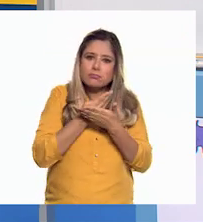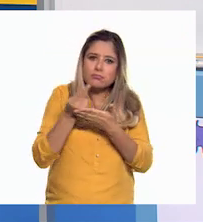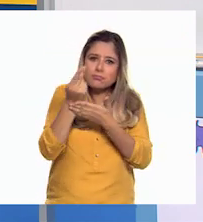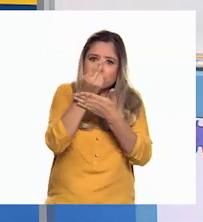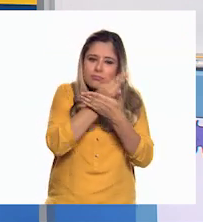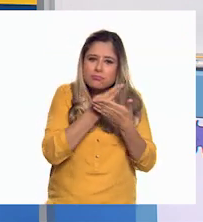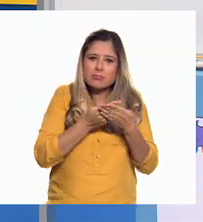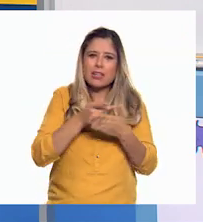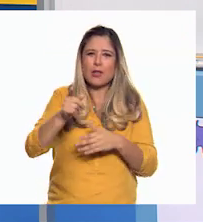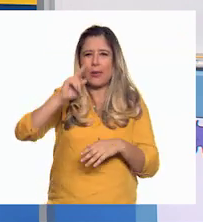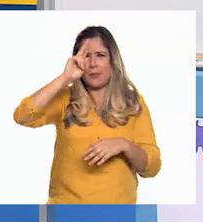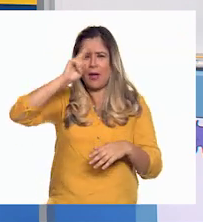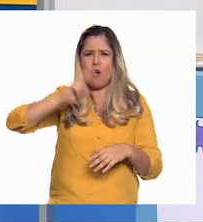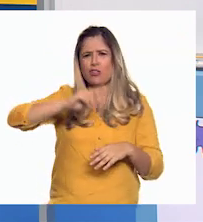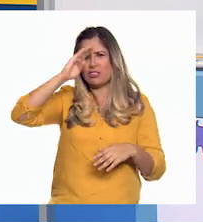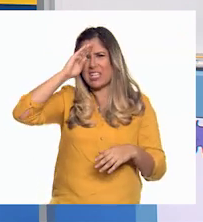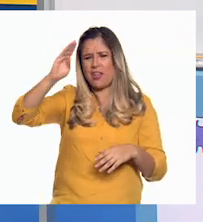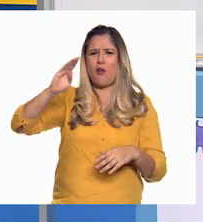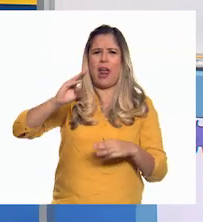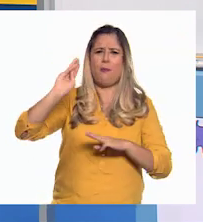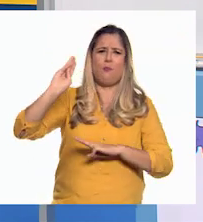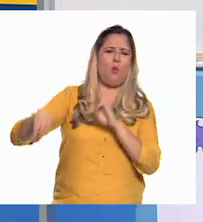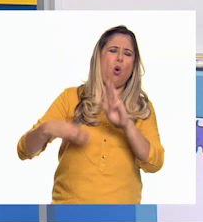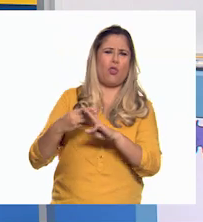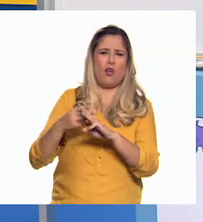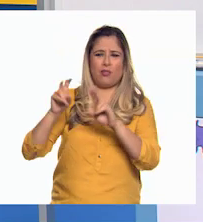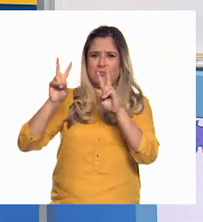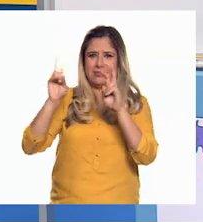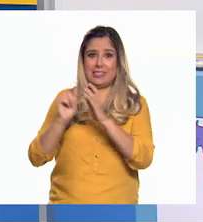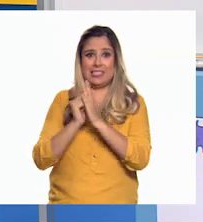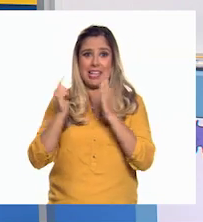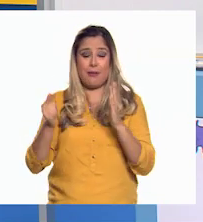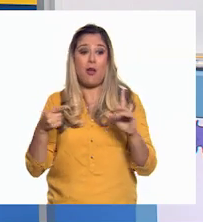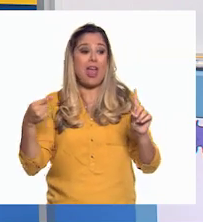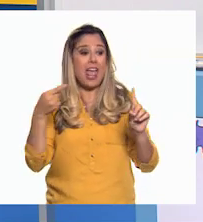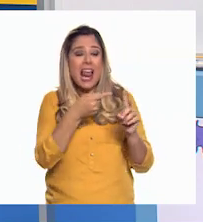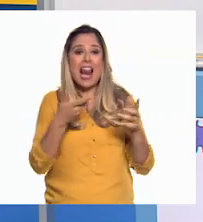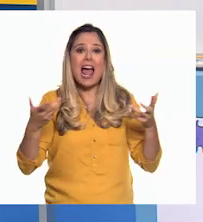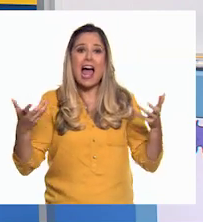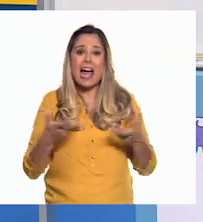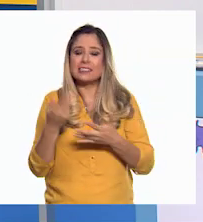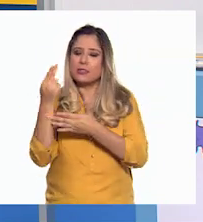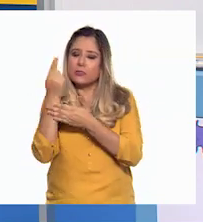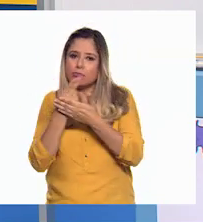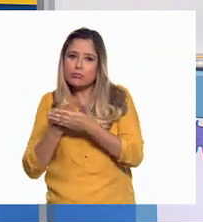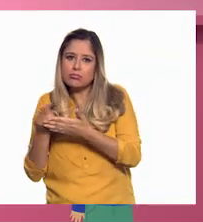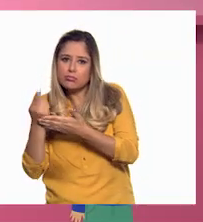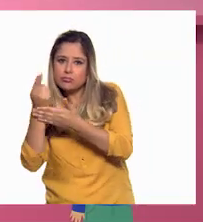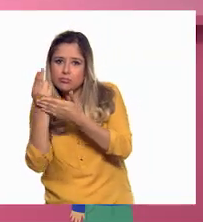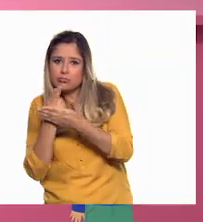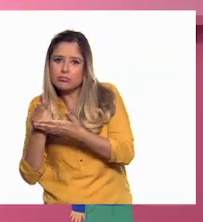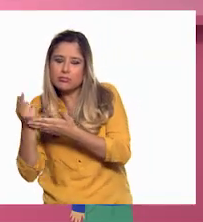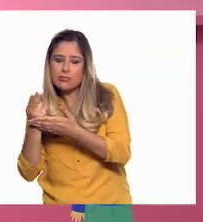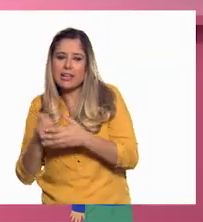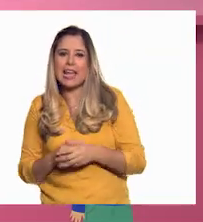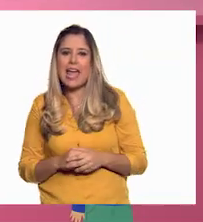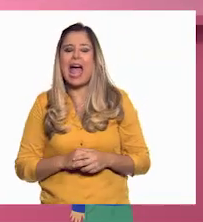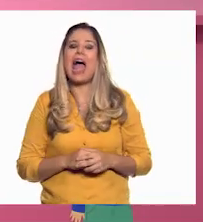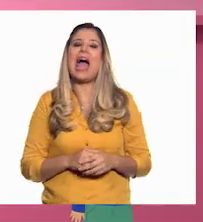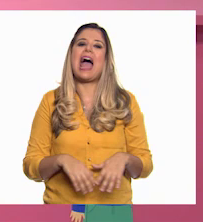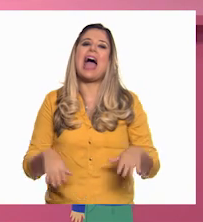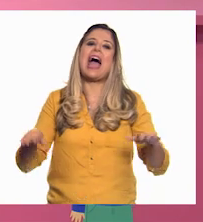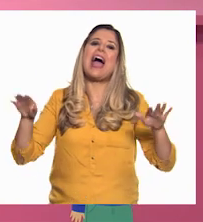peor señora del mundo, te darás cuenta de que él es quien realizó las ilustraciones.